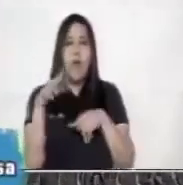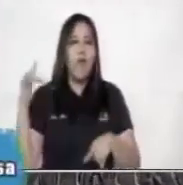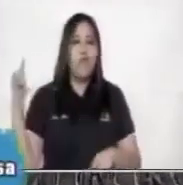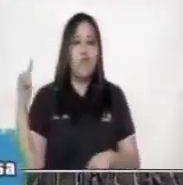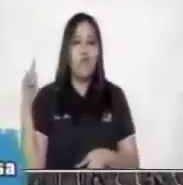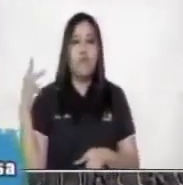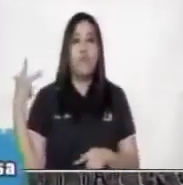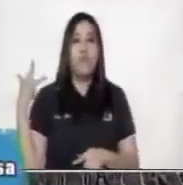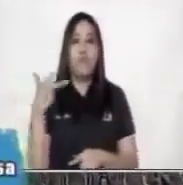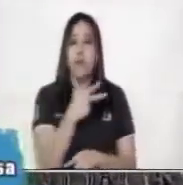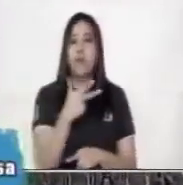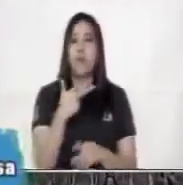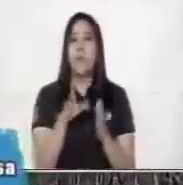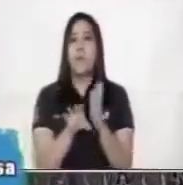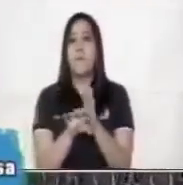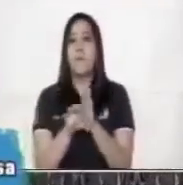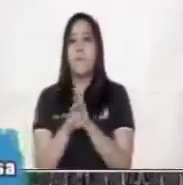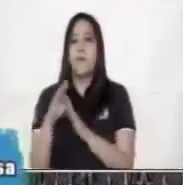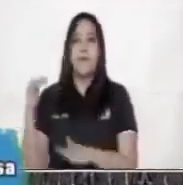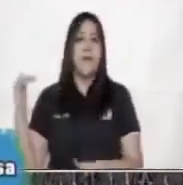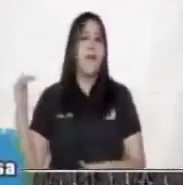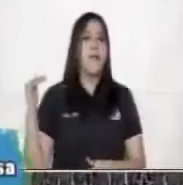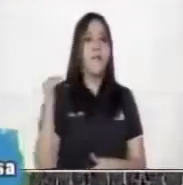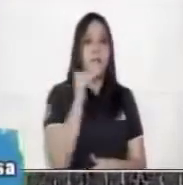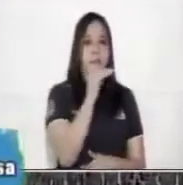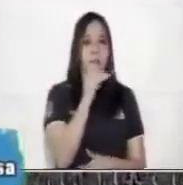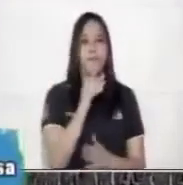tiempo que tarda en recorrer una distancia.